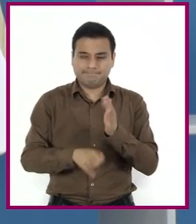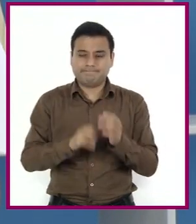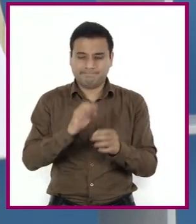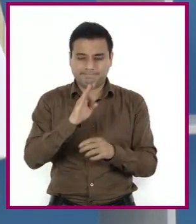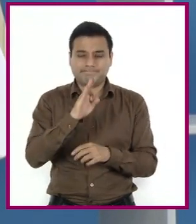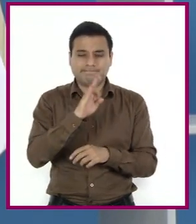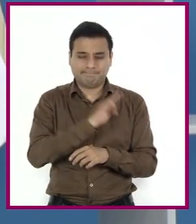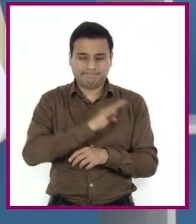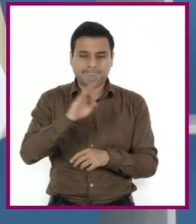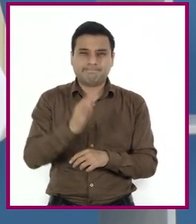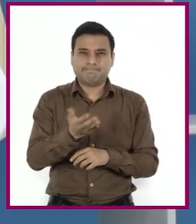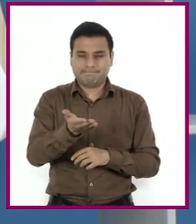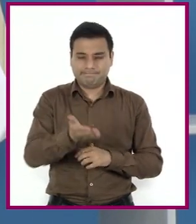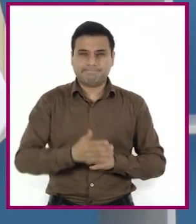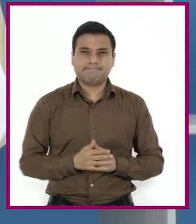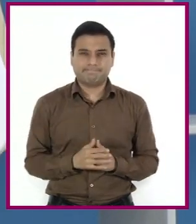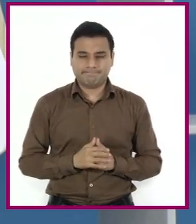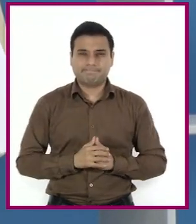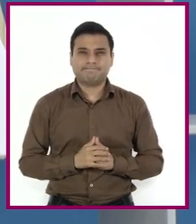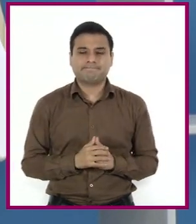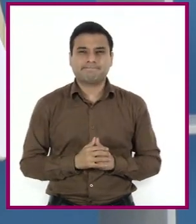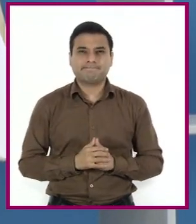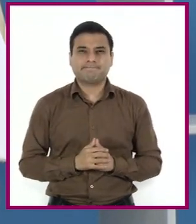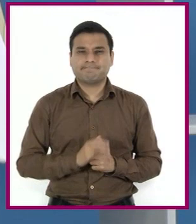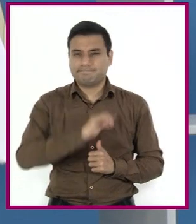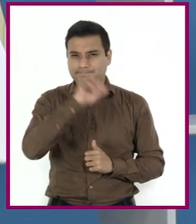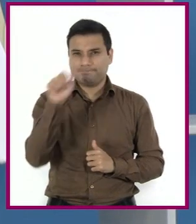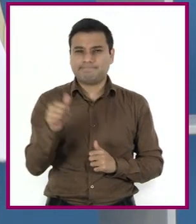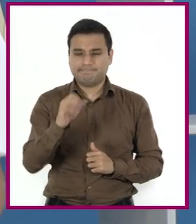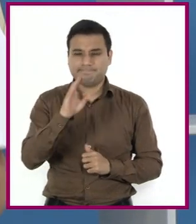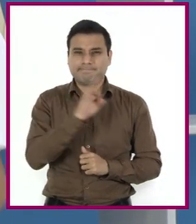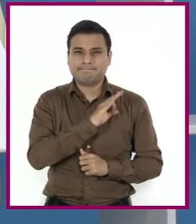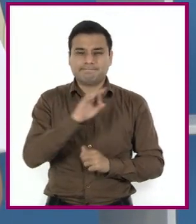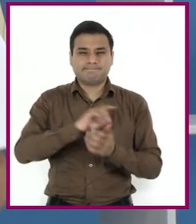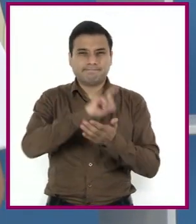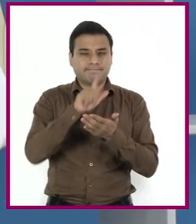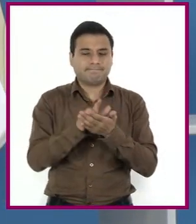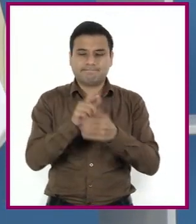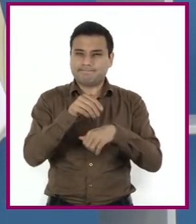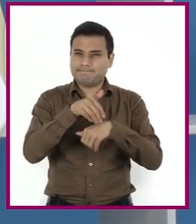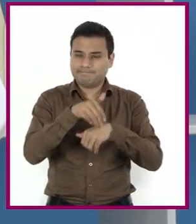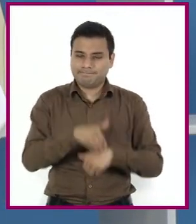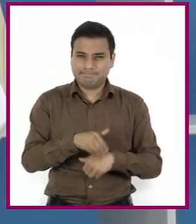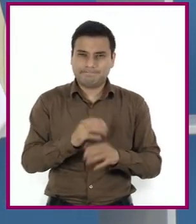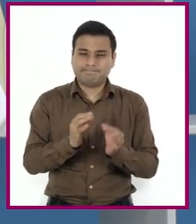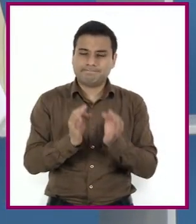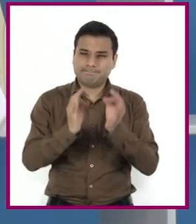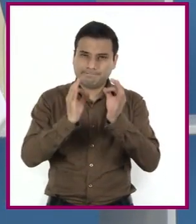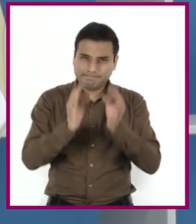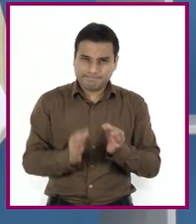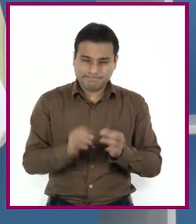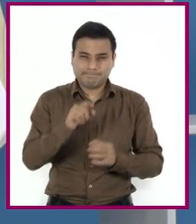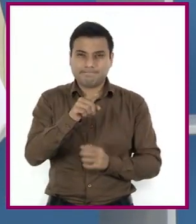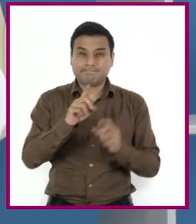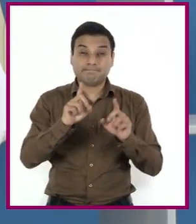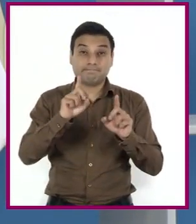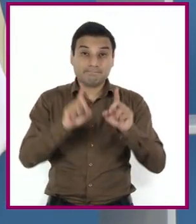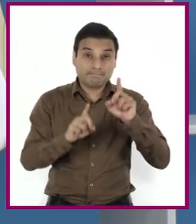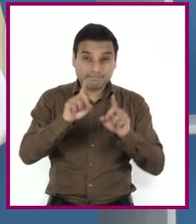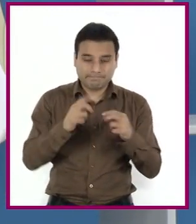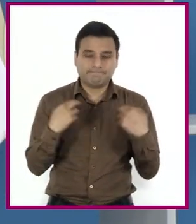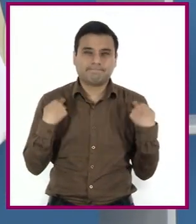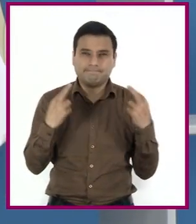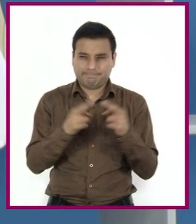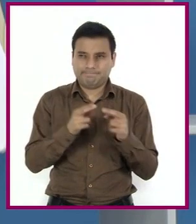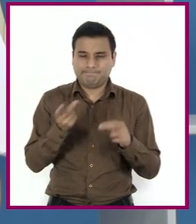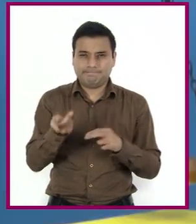aprendizajes que favorezcan la construcción de una cultura de la legalidad, así como resolver sus dudas con su profesor o profesora